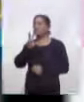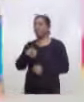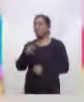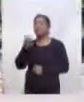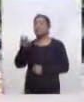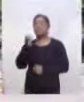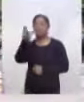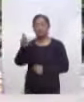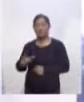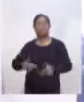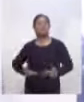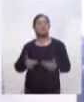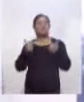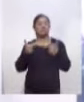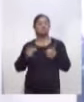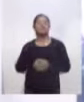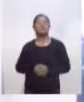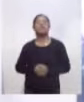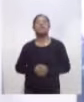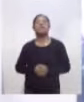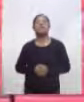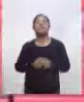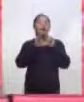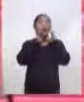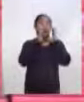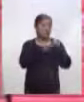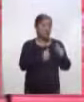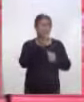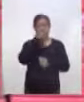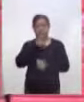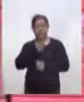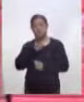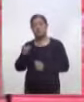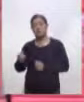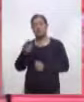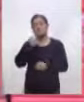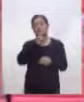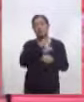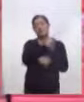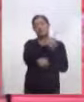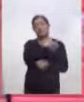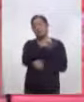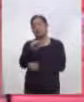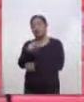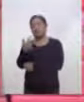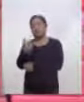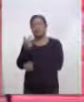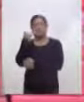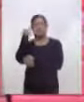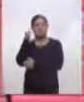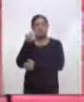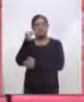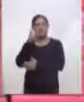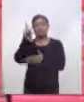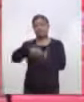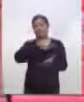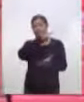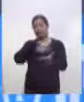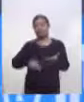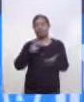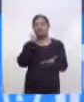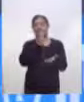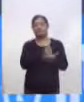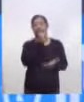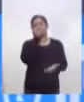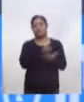humanista. La Secretaría de Hacienda y Crédito Público informó que para la semana del 7 al 13 de marzo eliminó el estímulo fiscal del